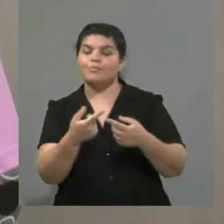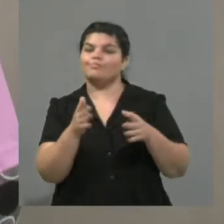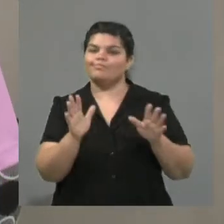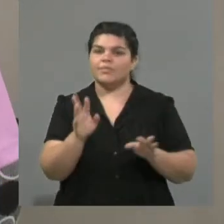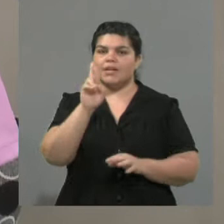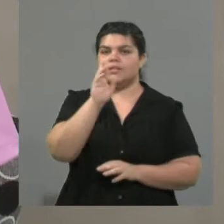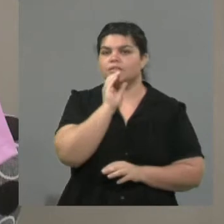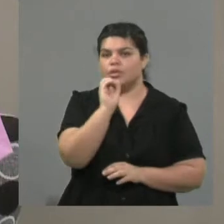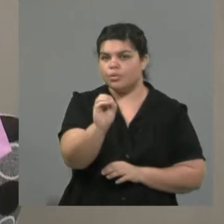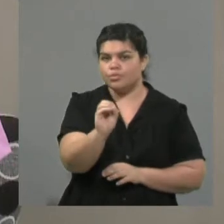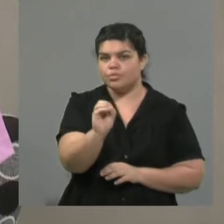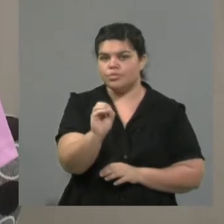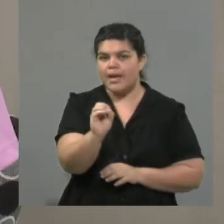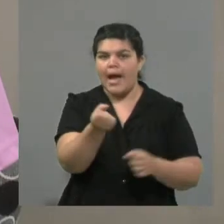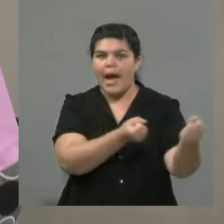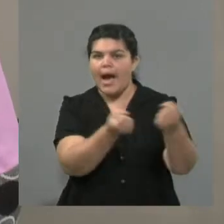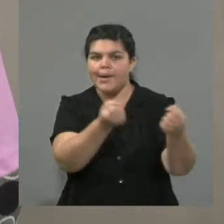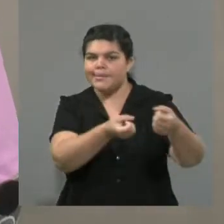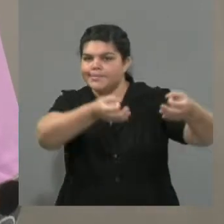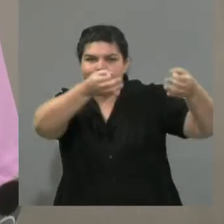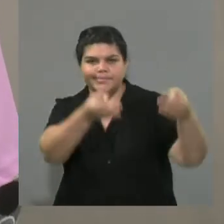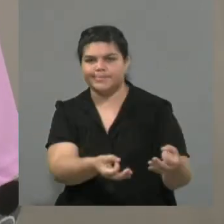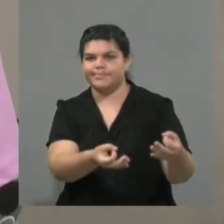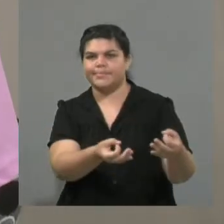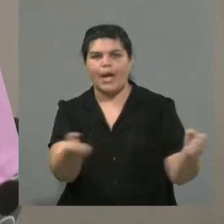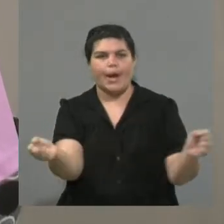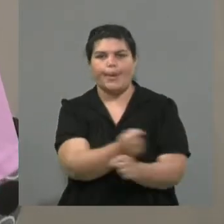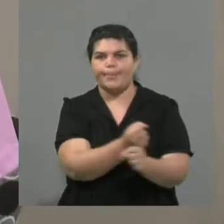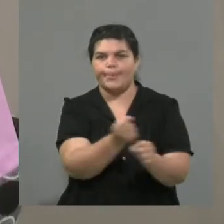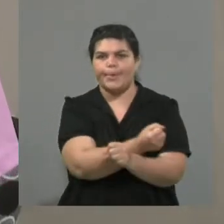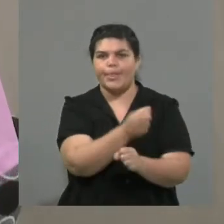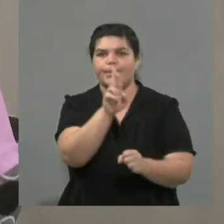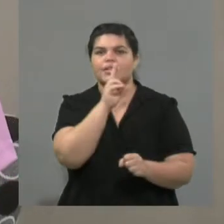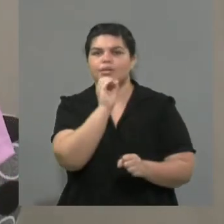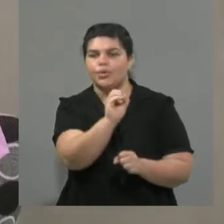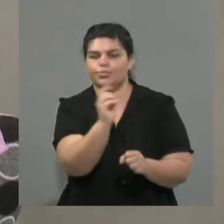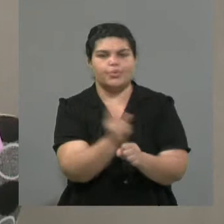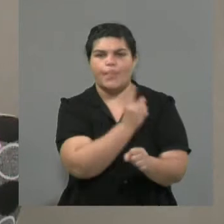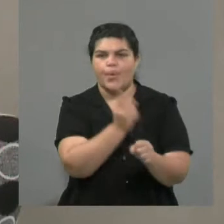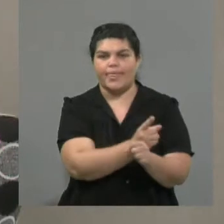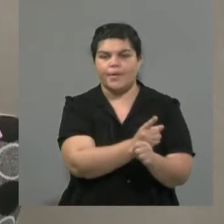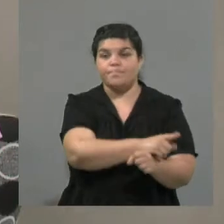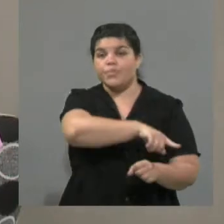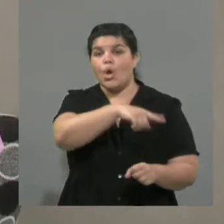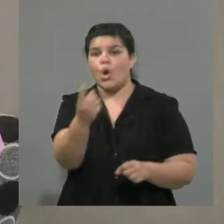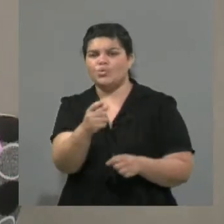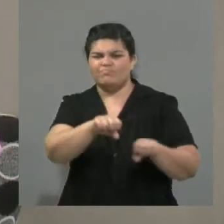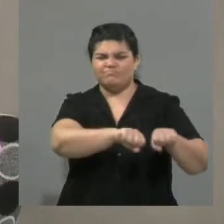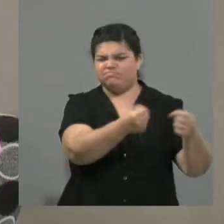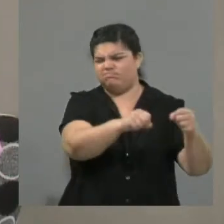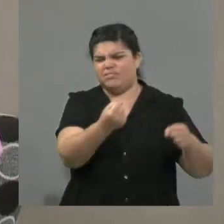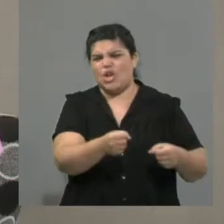una RTO. Digo, tal vez es una medida que es una respuesta a un reclamo de la gente, pero no de alguna manera va en contra